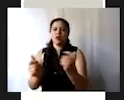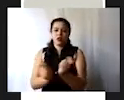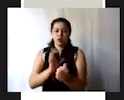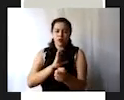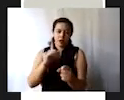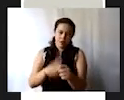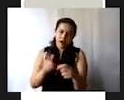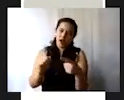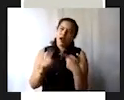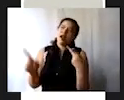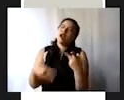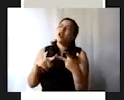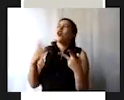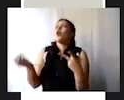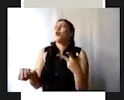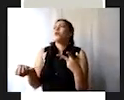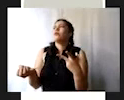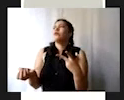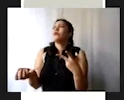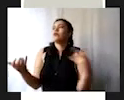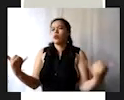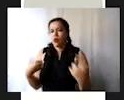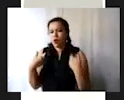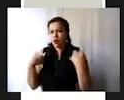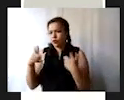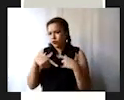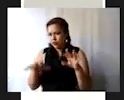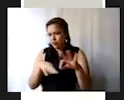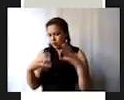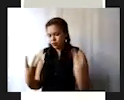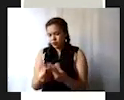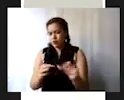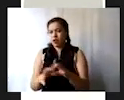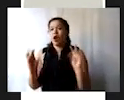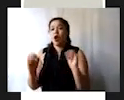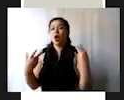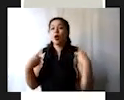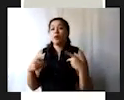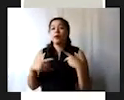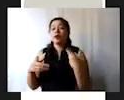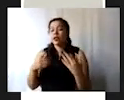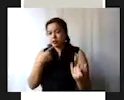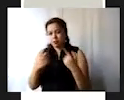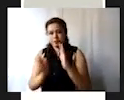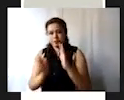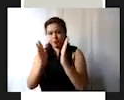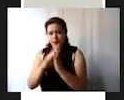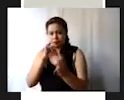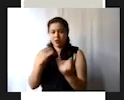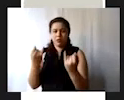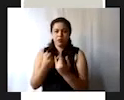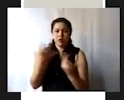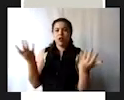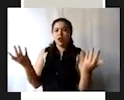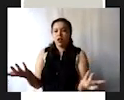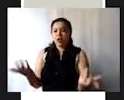con los adolescentes que trabajan o con las personas que están interlocutando, pues también los puedan interesar